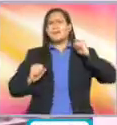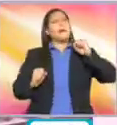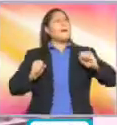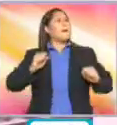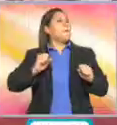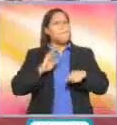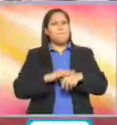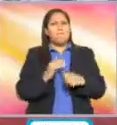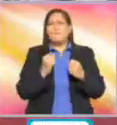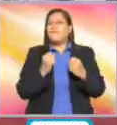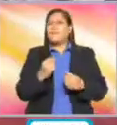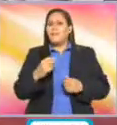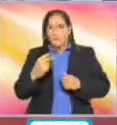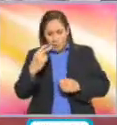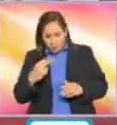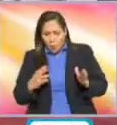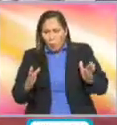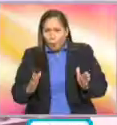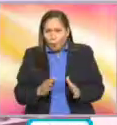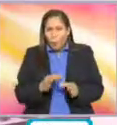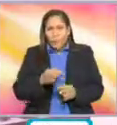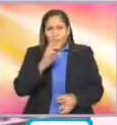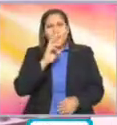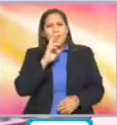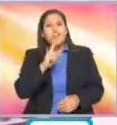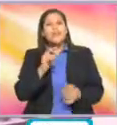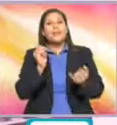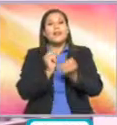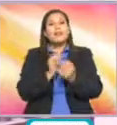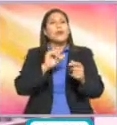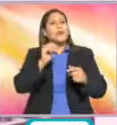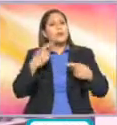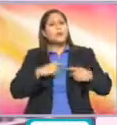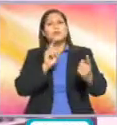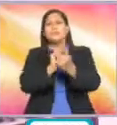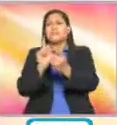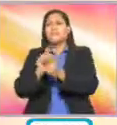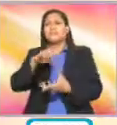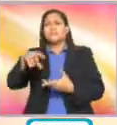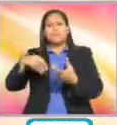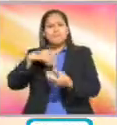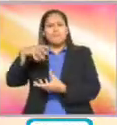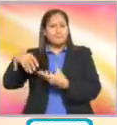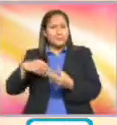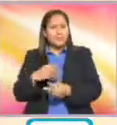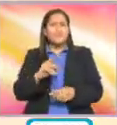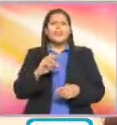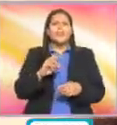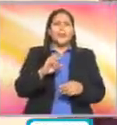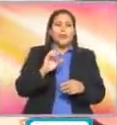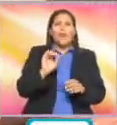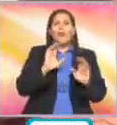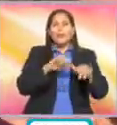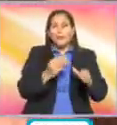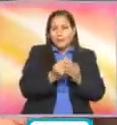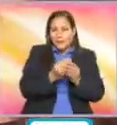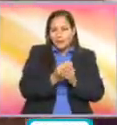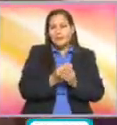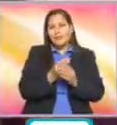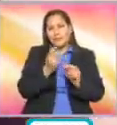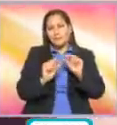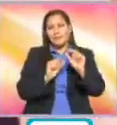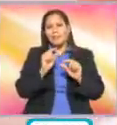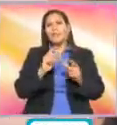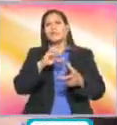vitalidad, verse mejor, pero también a lo mejor convivir con otras personas, vamos a suponer que si se mete a clases o algo así, también viene esta parte